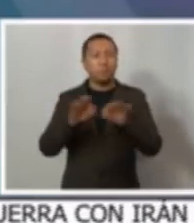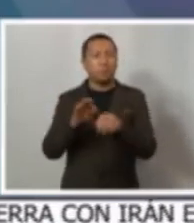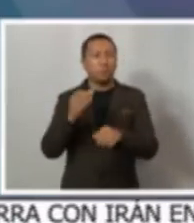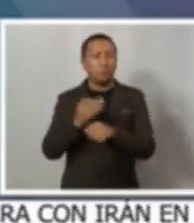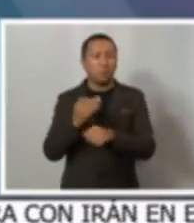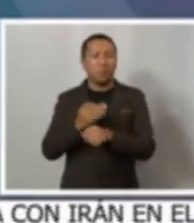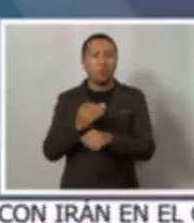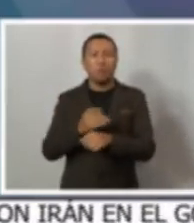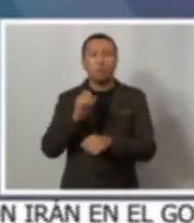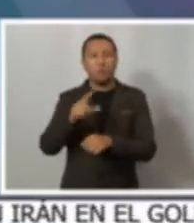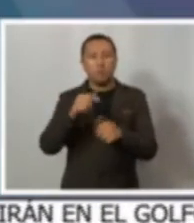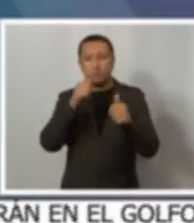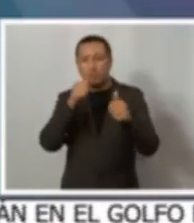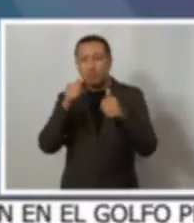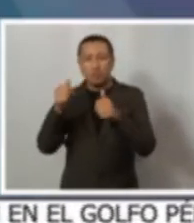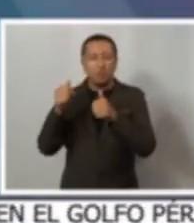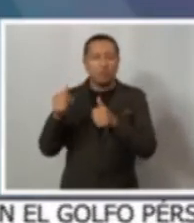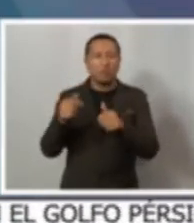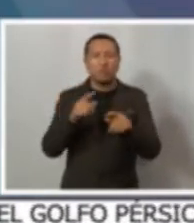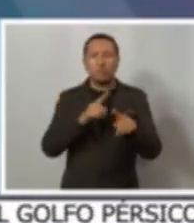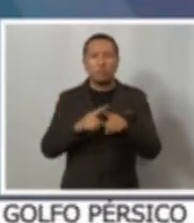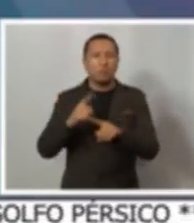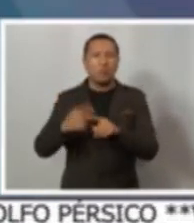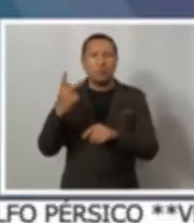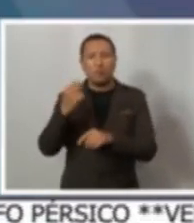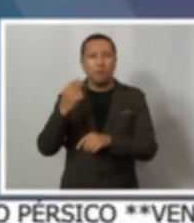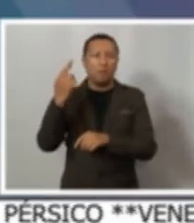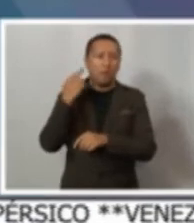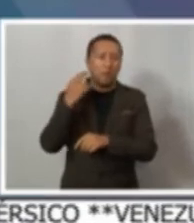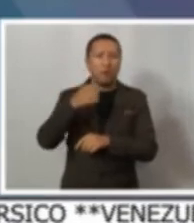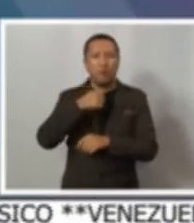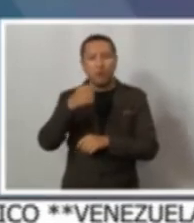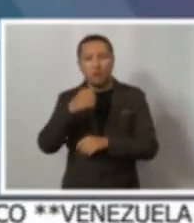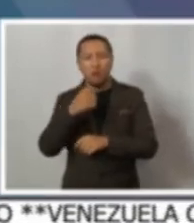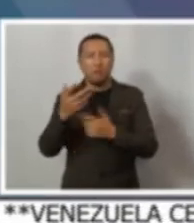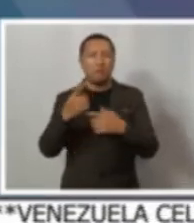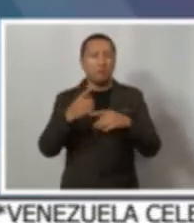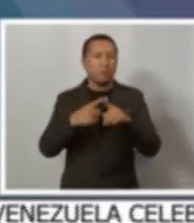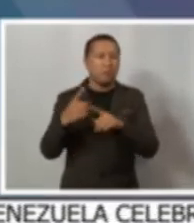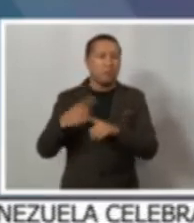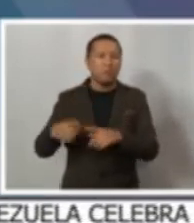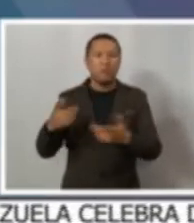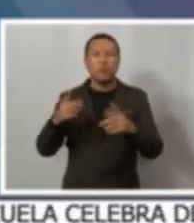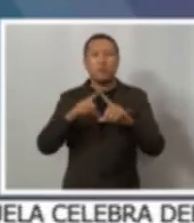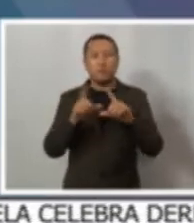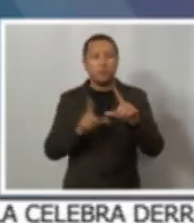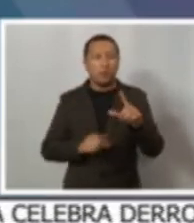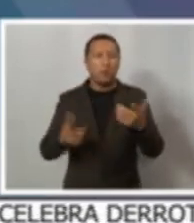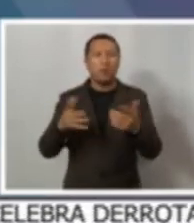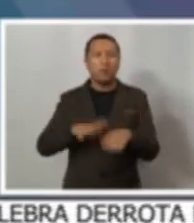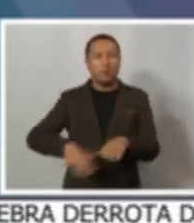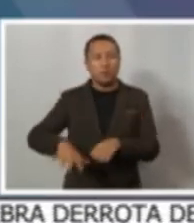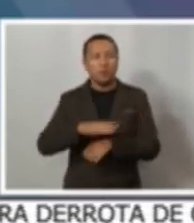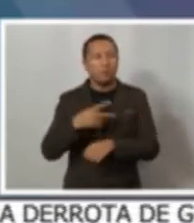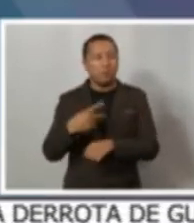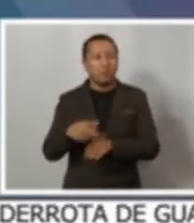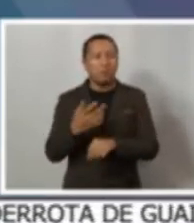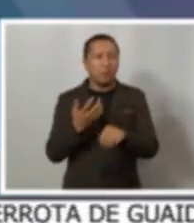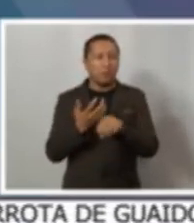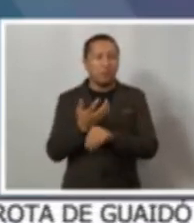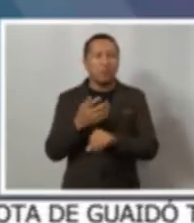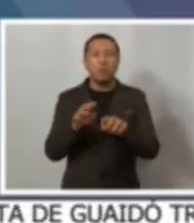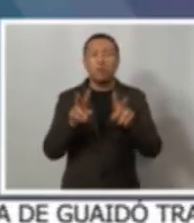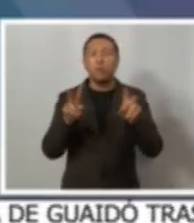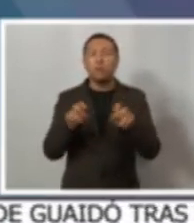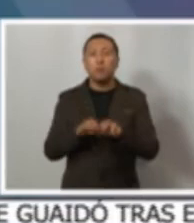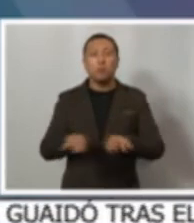encuentra atendiendo a diferentes medios de comunicación nacionales, locales, acerca de este tema tan importante para Quintana Roo.